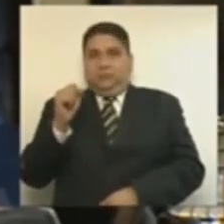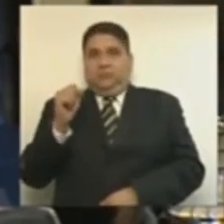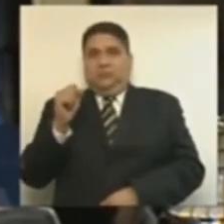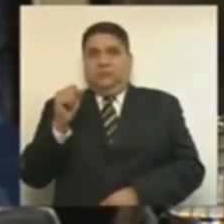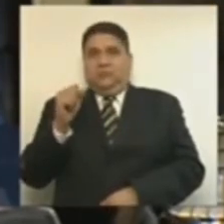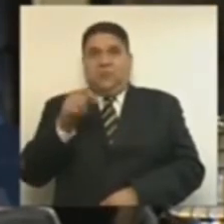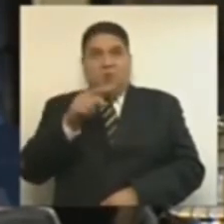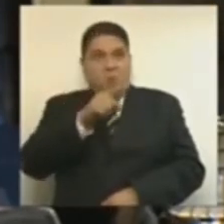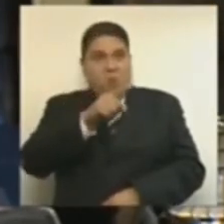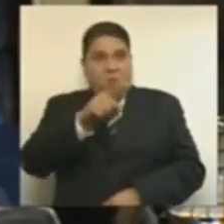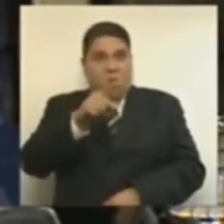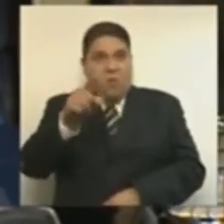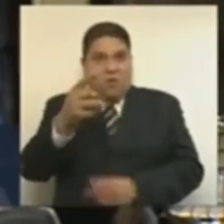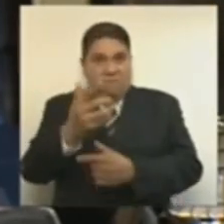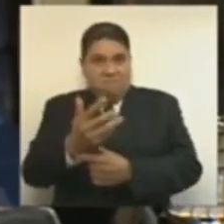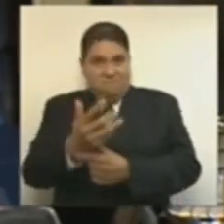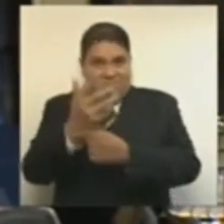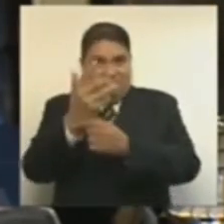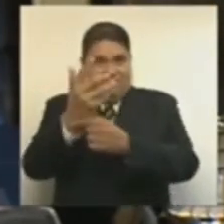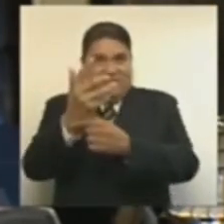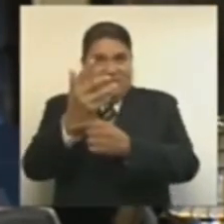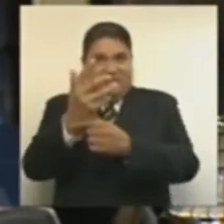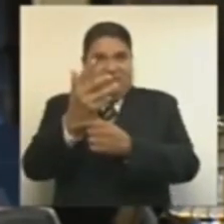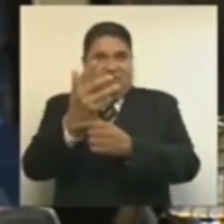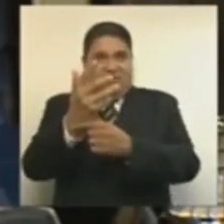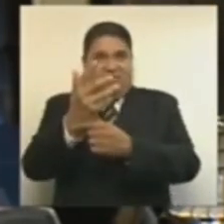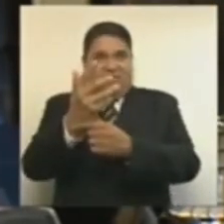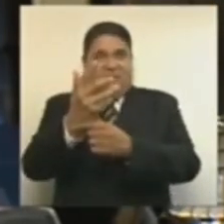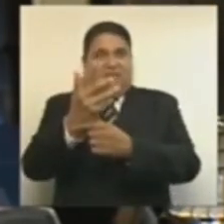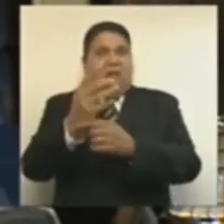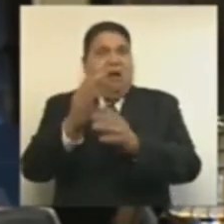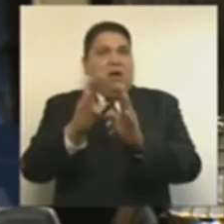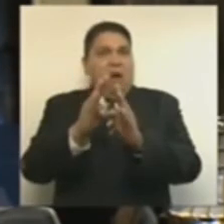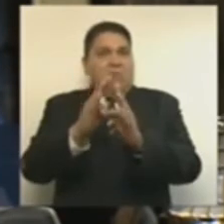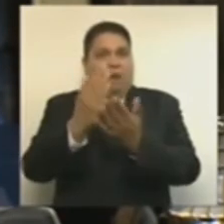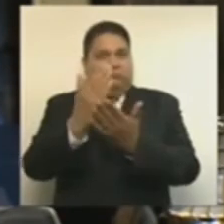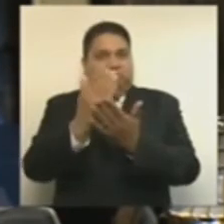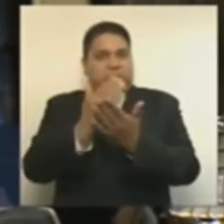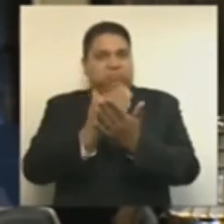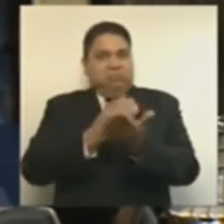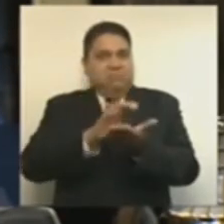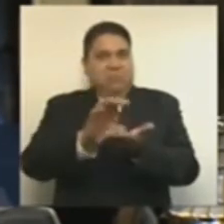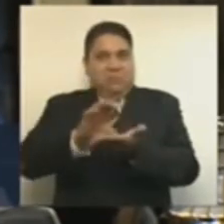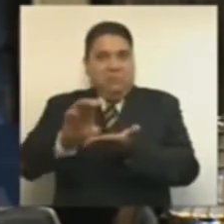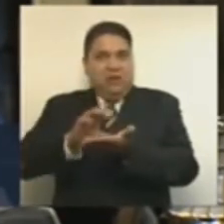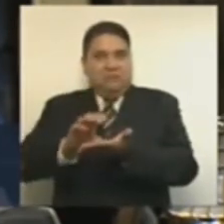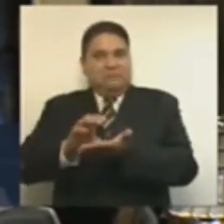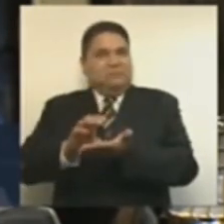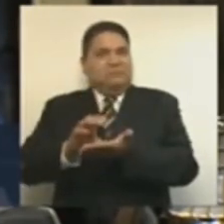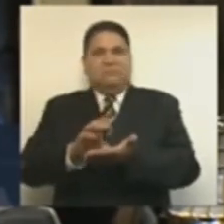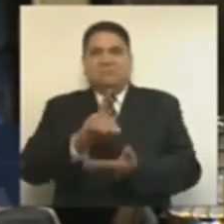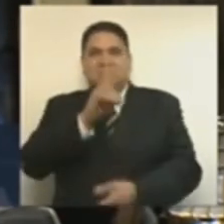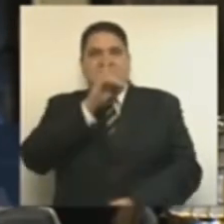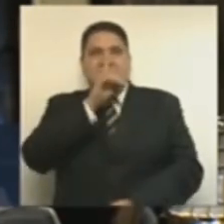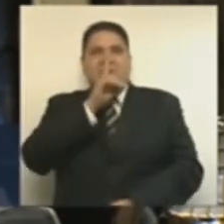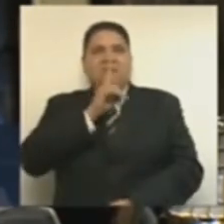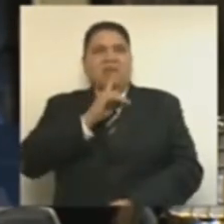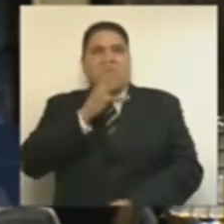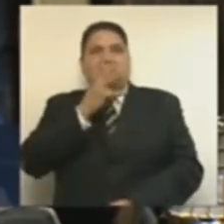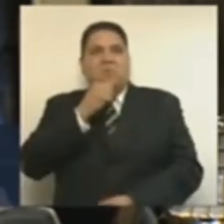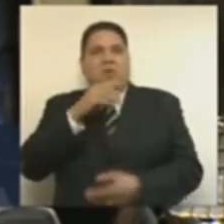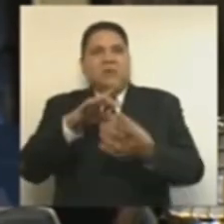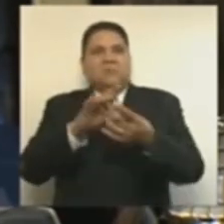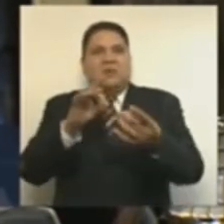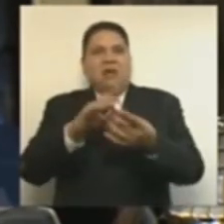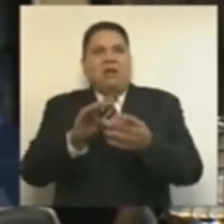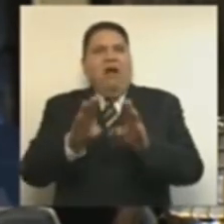Es mentira que tengan cómo van a bajar los recursos. A ver, explíquenlo. ¿En dónde y